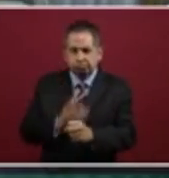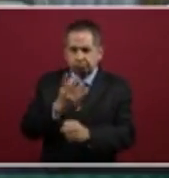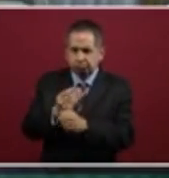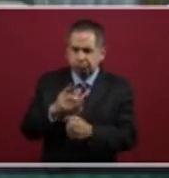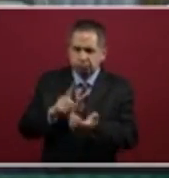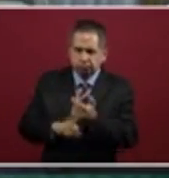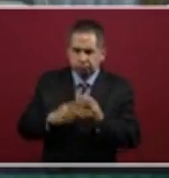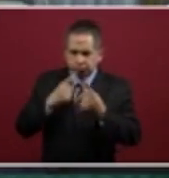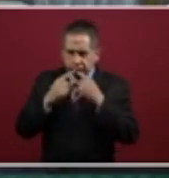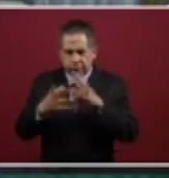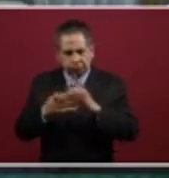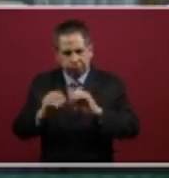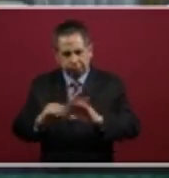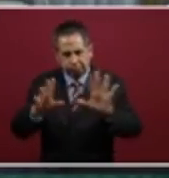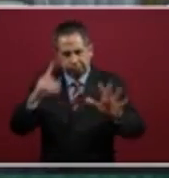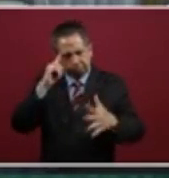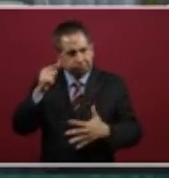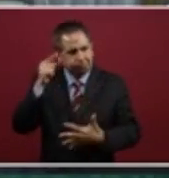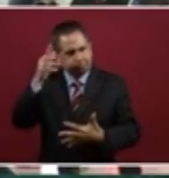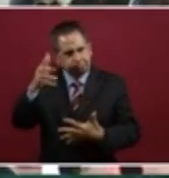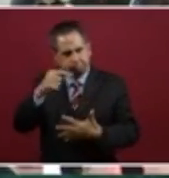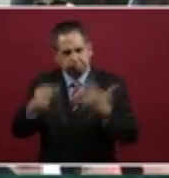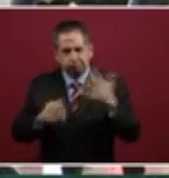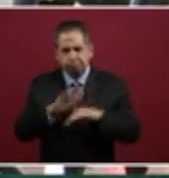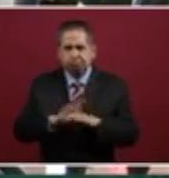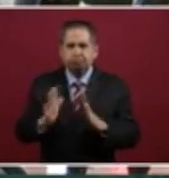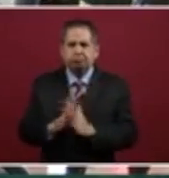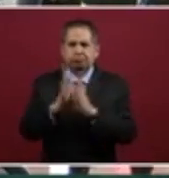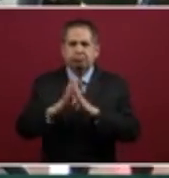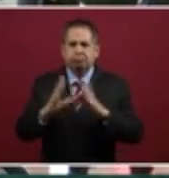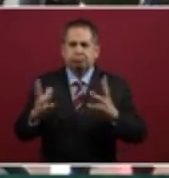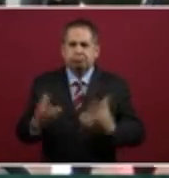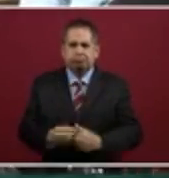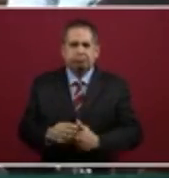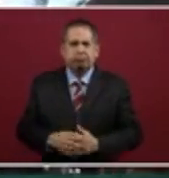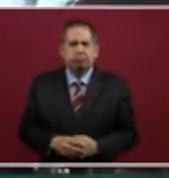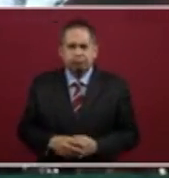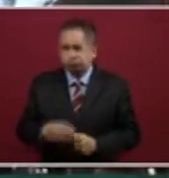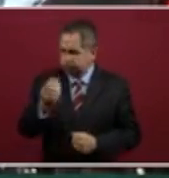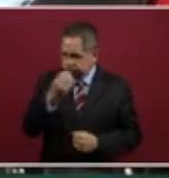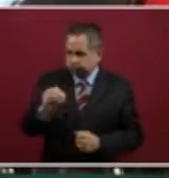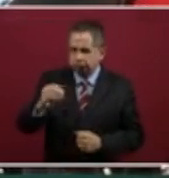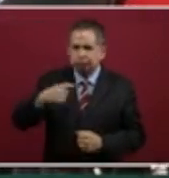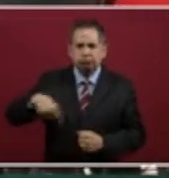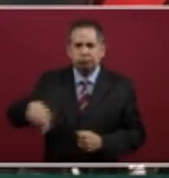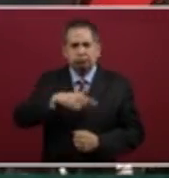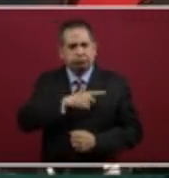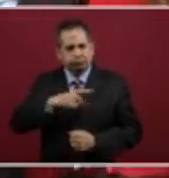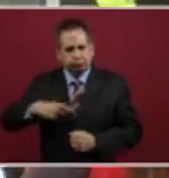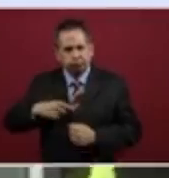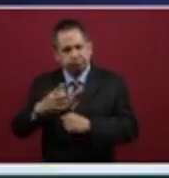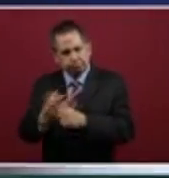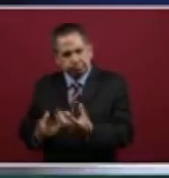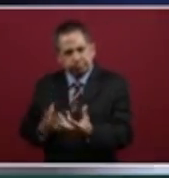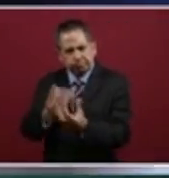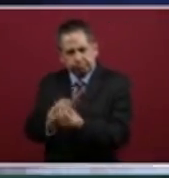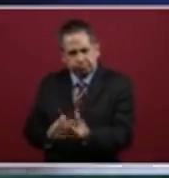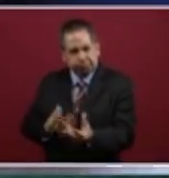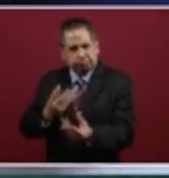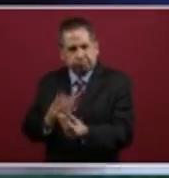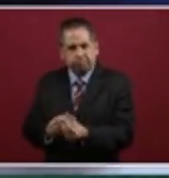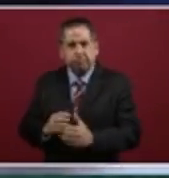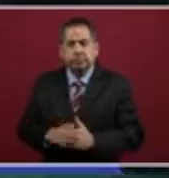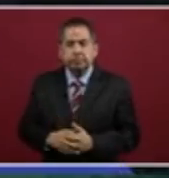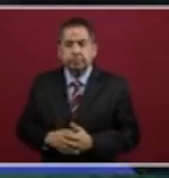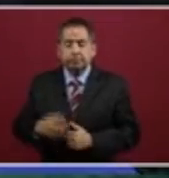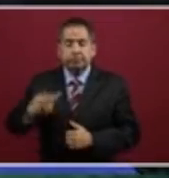y estar con ellos para mí es una satisfacción. Por lo tanto, estoy aquí cumpliendo con esta obligación en la que todos deberíamos estarnos sumando. Porque los